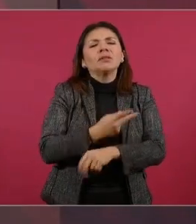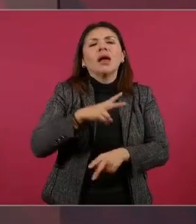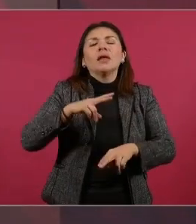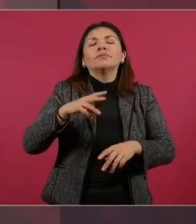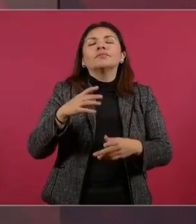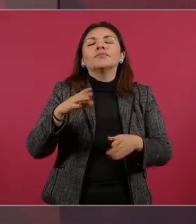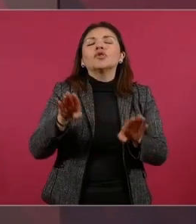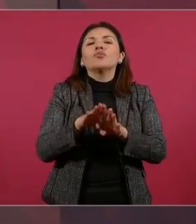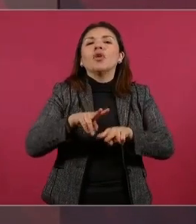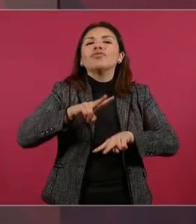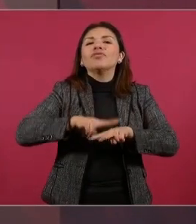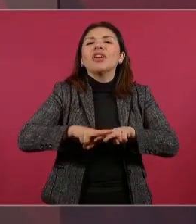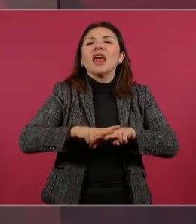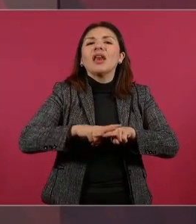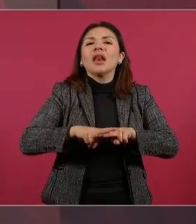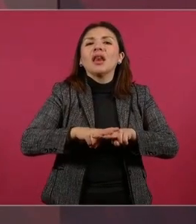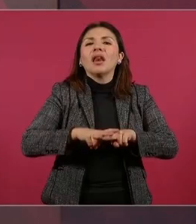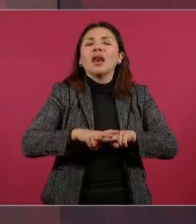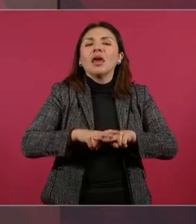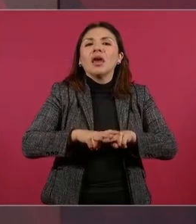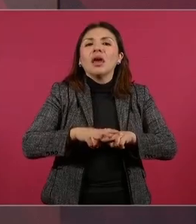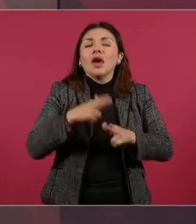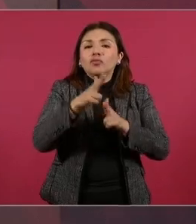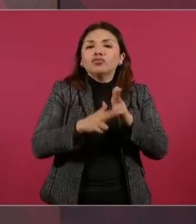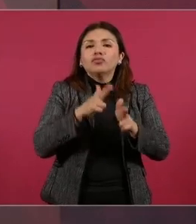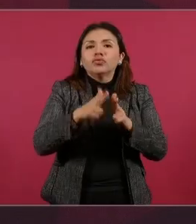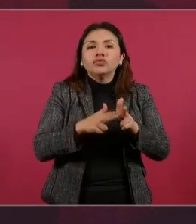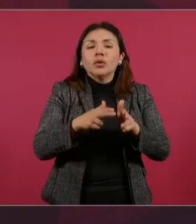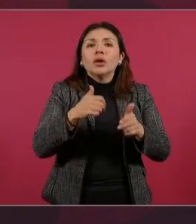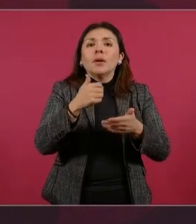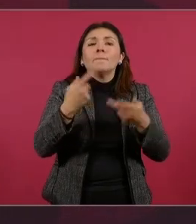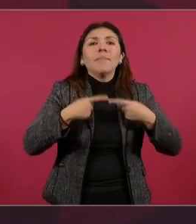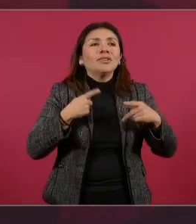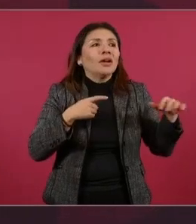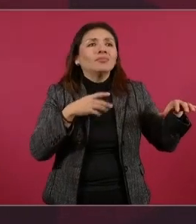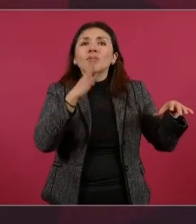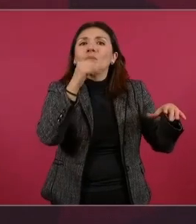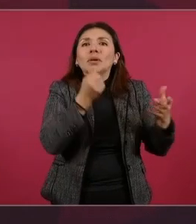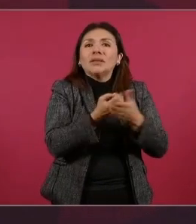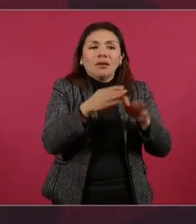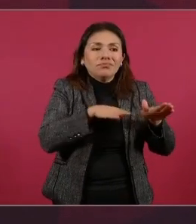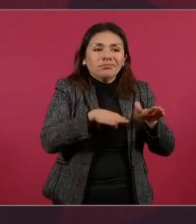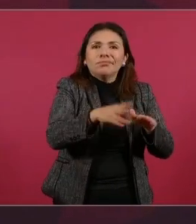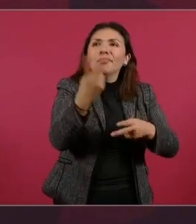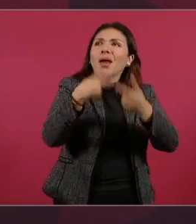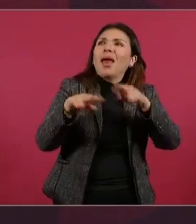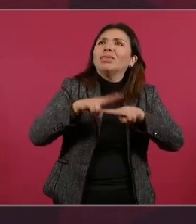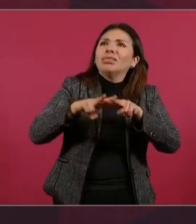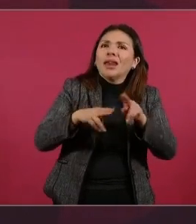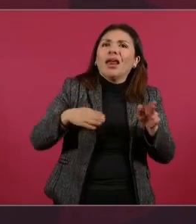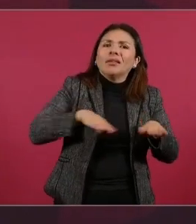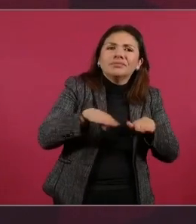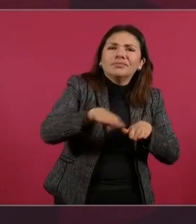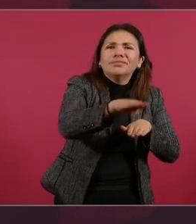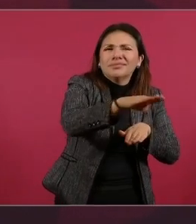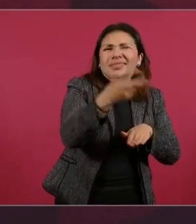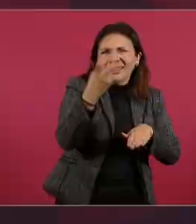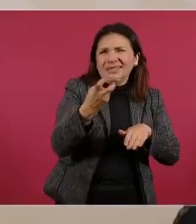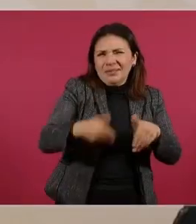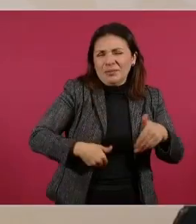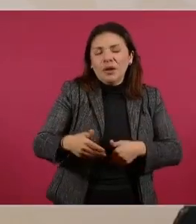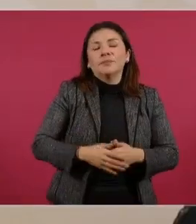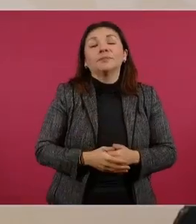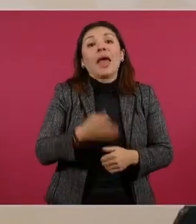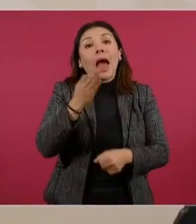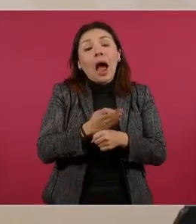medio el Ferrocarril de carga Entonces estamos haciendo